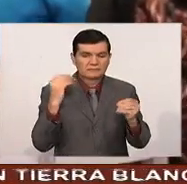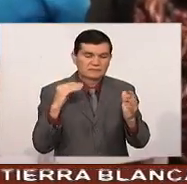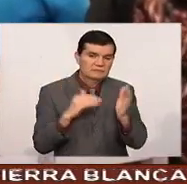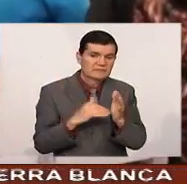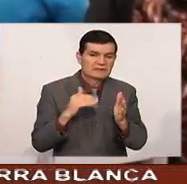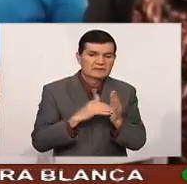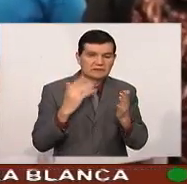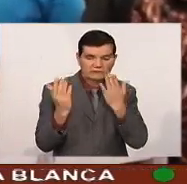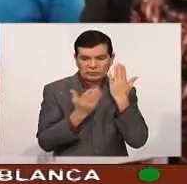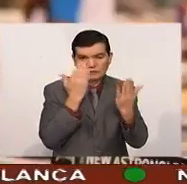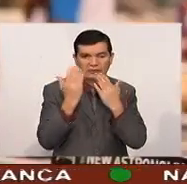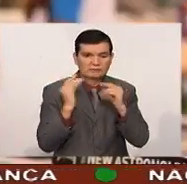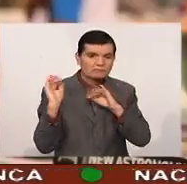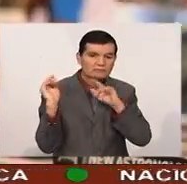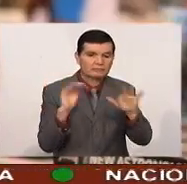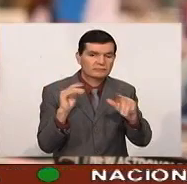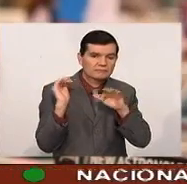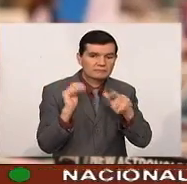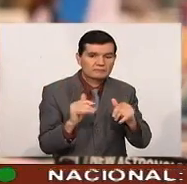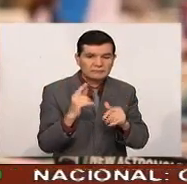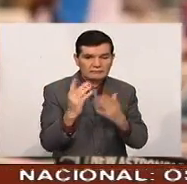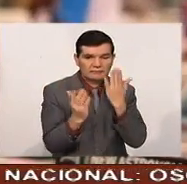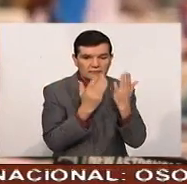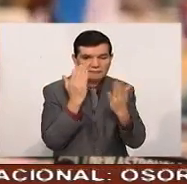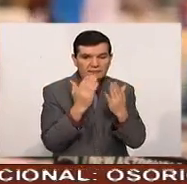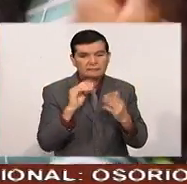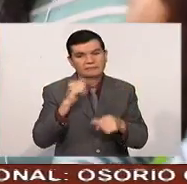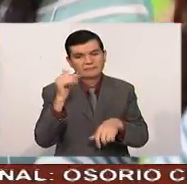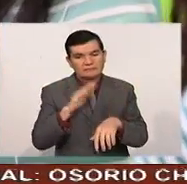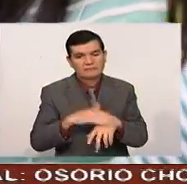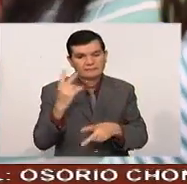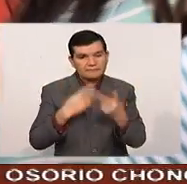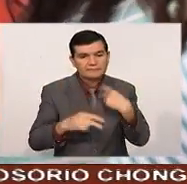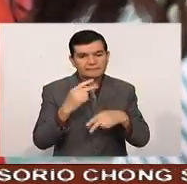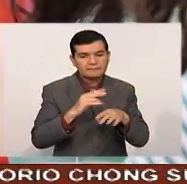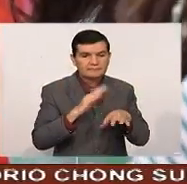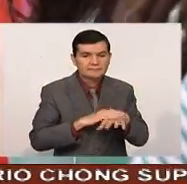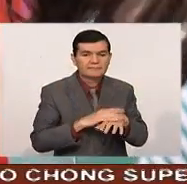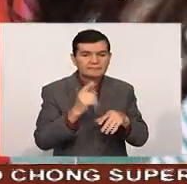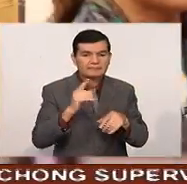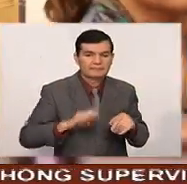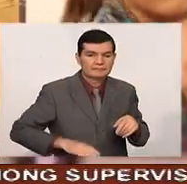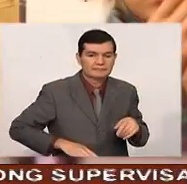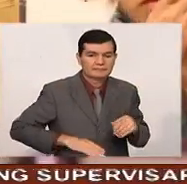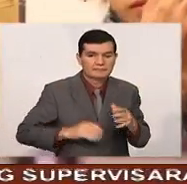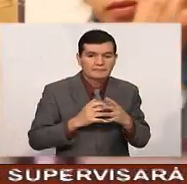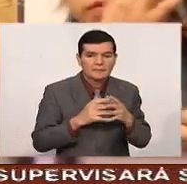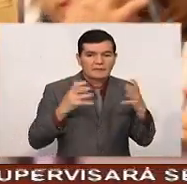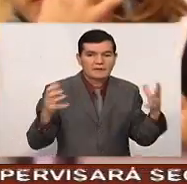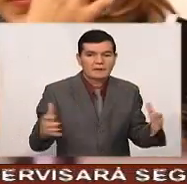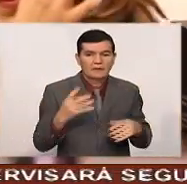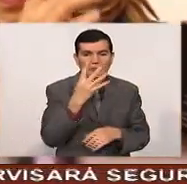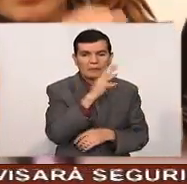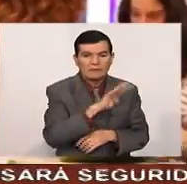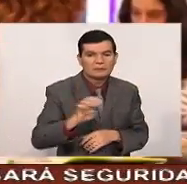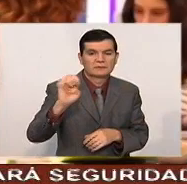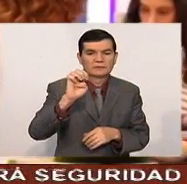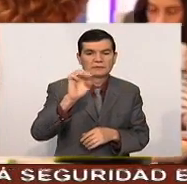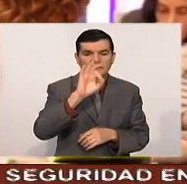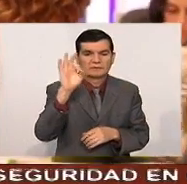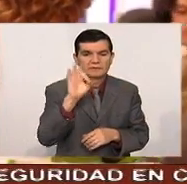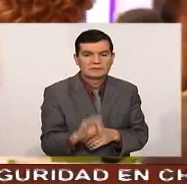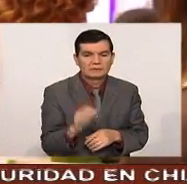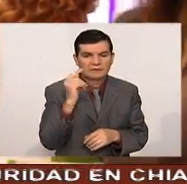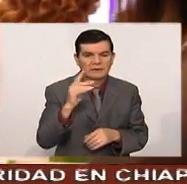cada año. Esos estudiantes y los muchos otros que vendrán se verán beneficiados por un aumento del